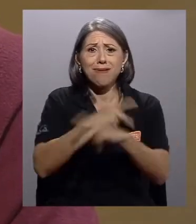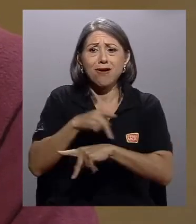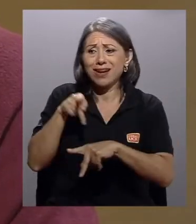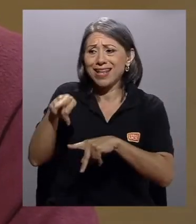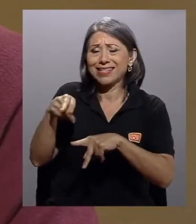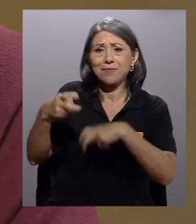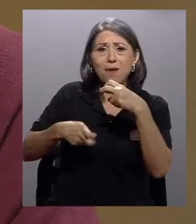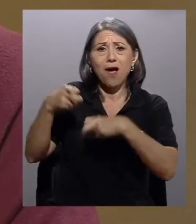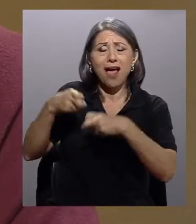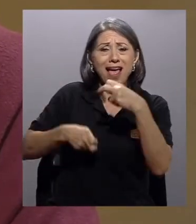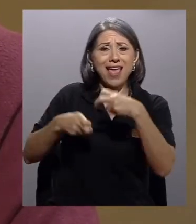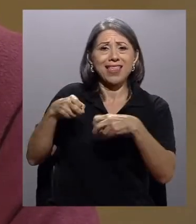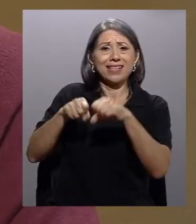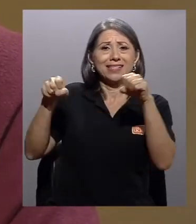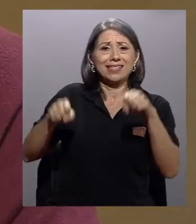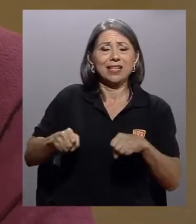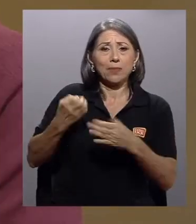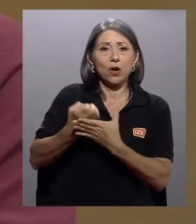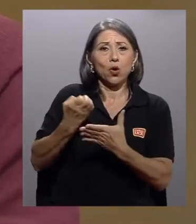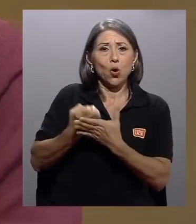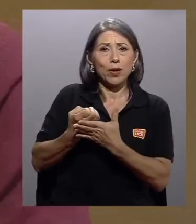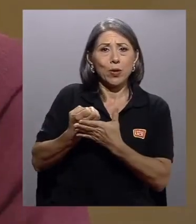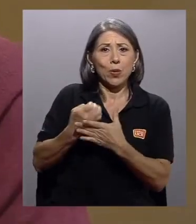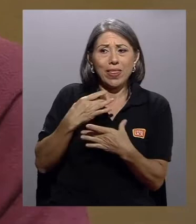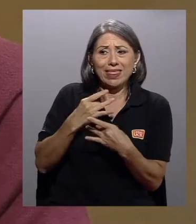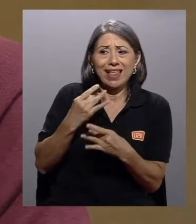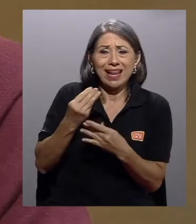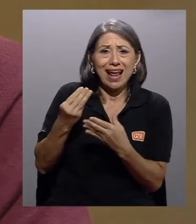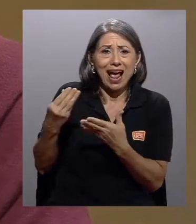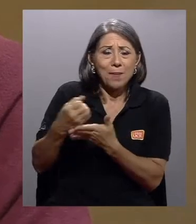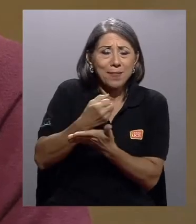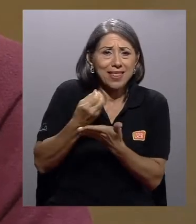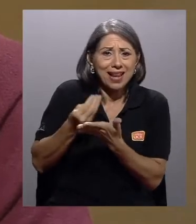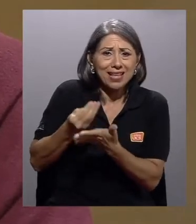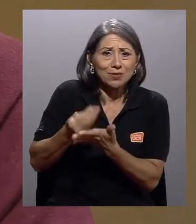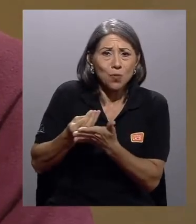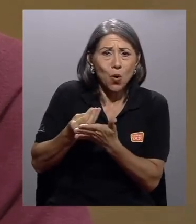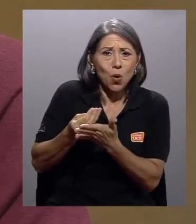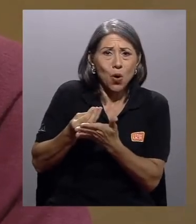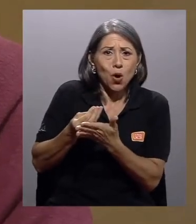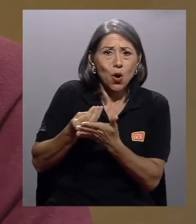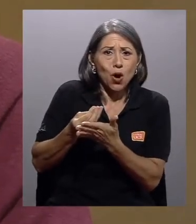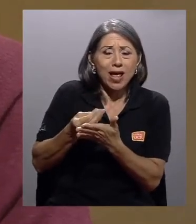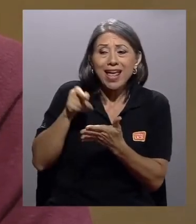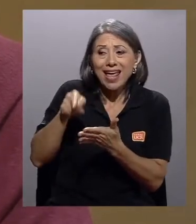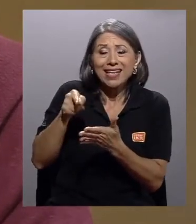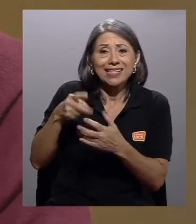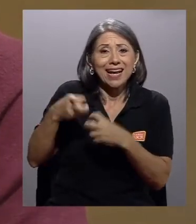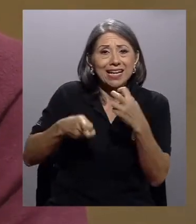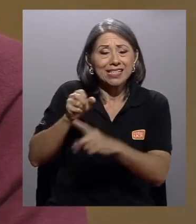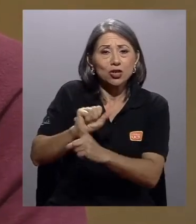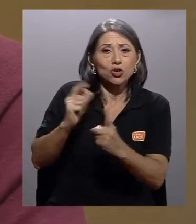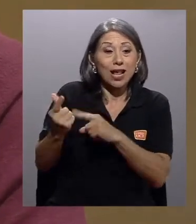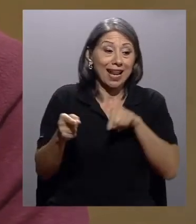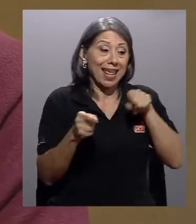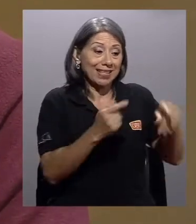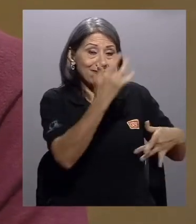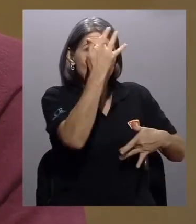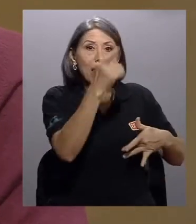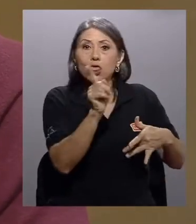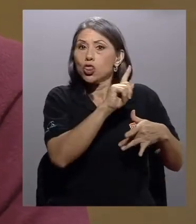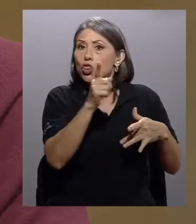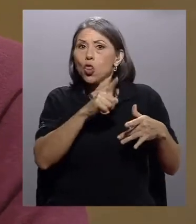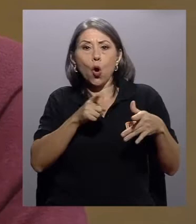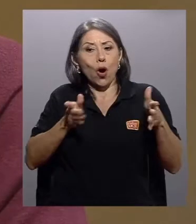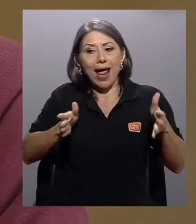económico, esta crisis del capitalismo, y por lo tanto esta crisis social. No es el origen de la crisis, pero le